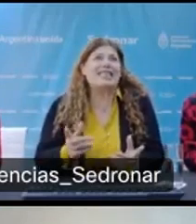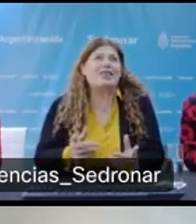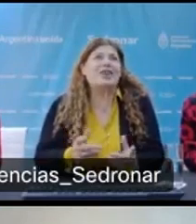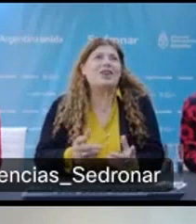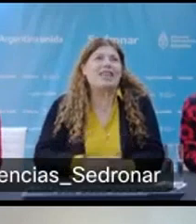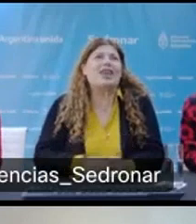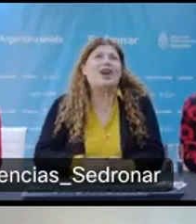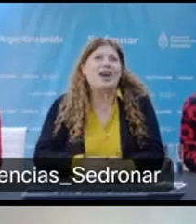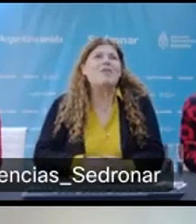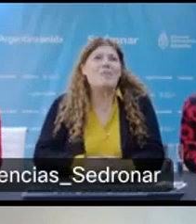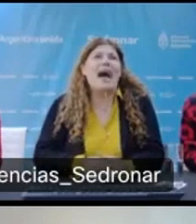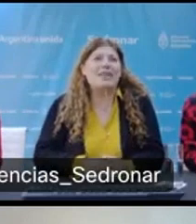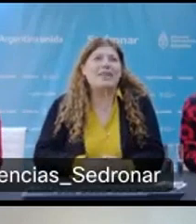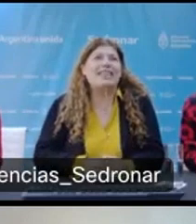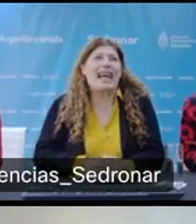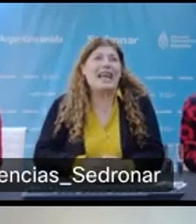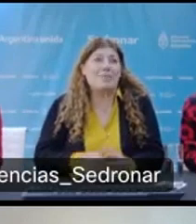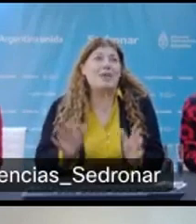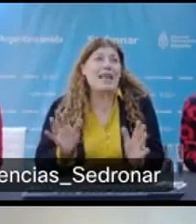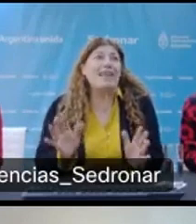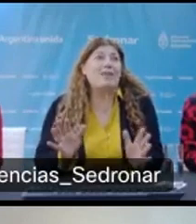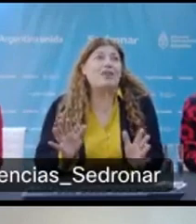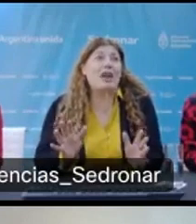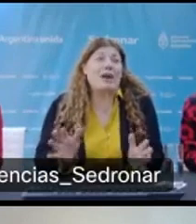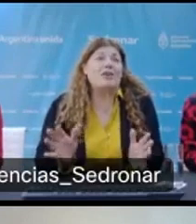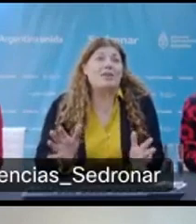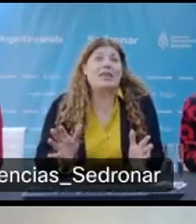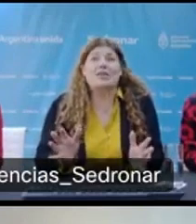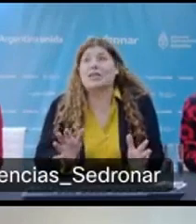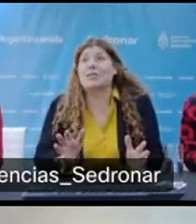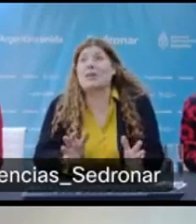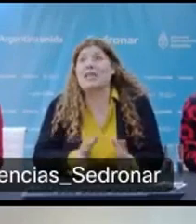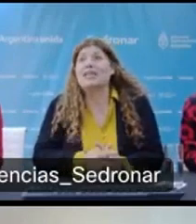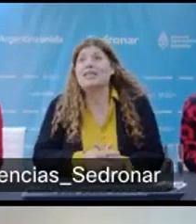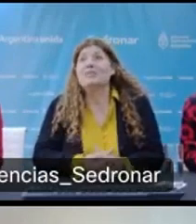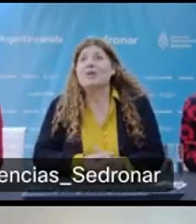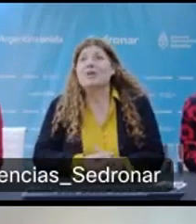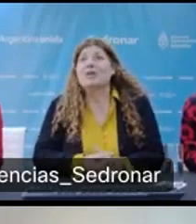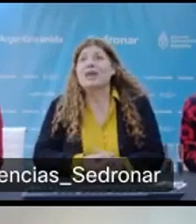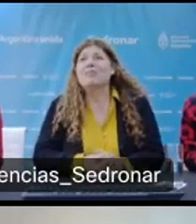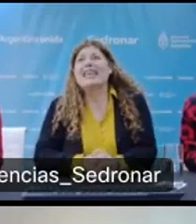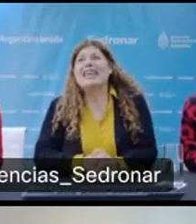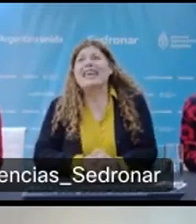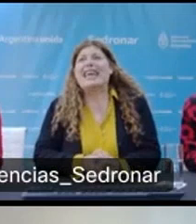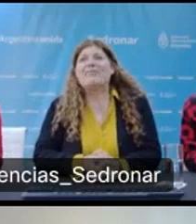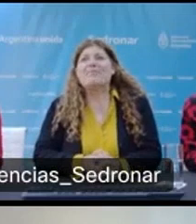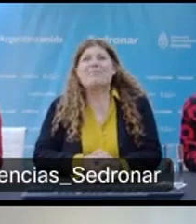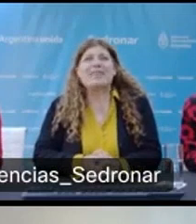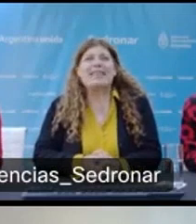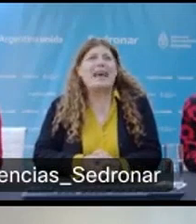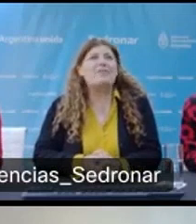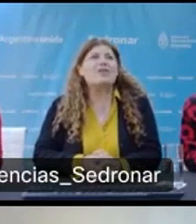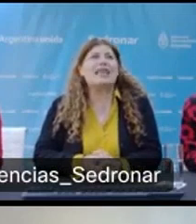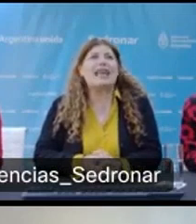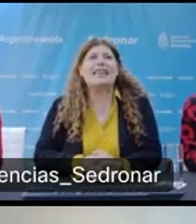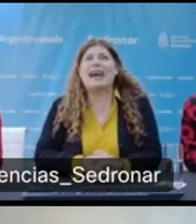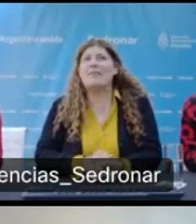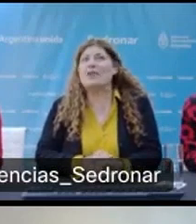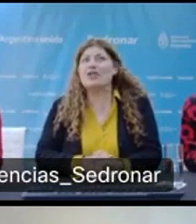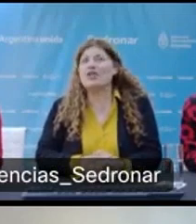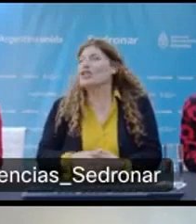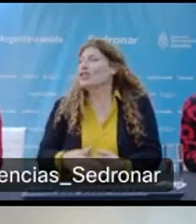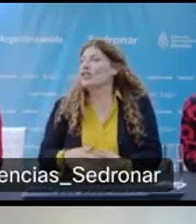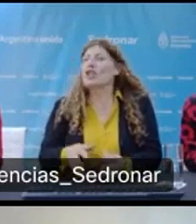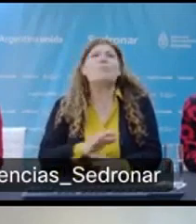Me encanta, se están todos riendo. Va, genial. Nadie levantó la mano, así que eso está muy bien. Bueno, estamos y